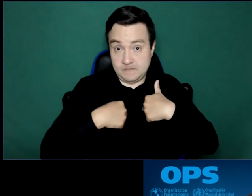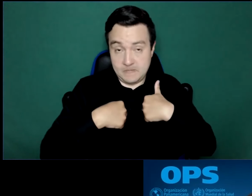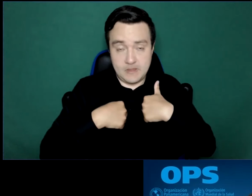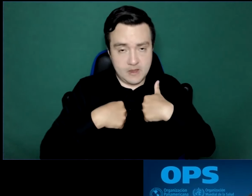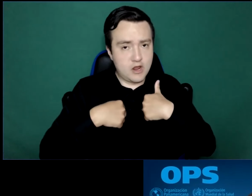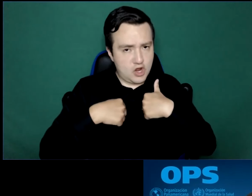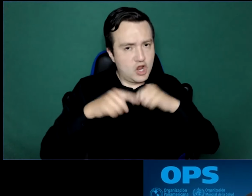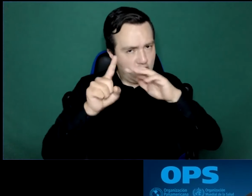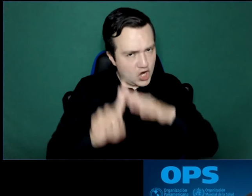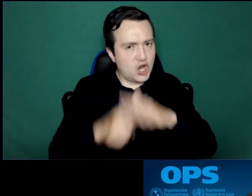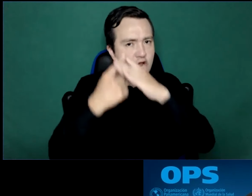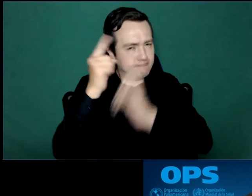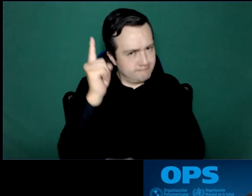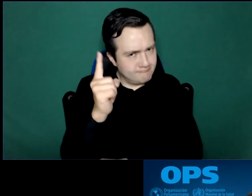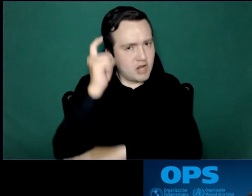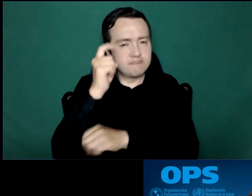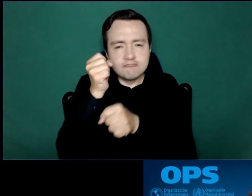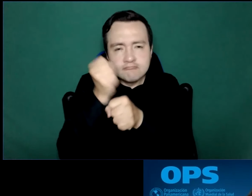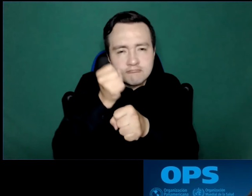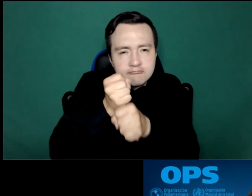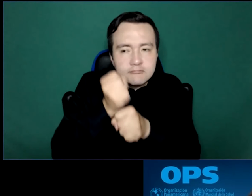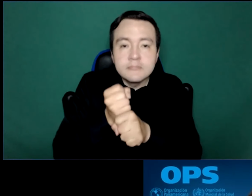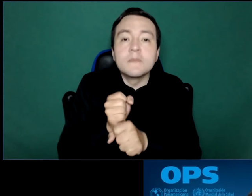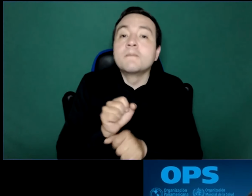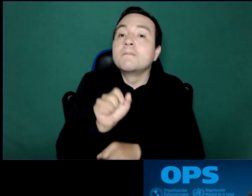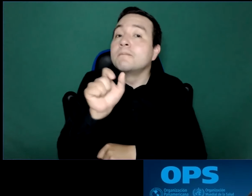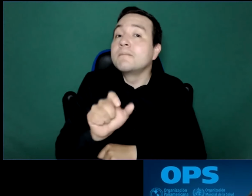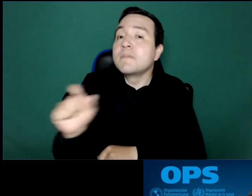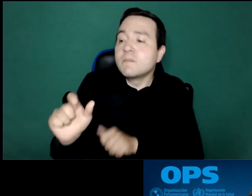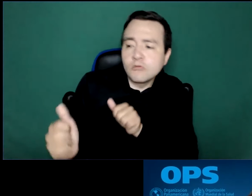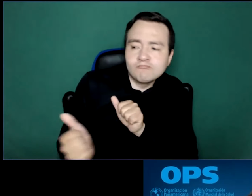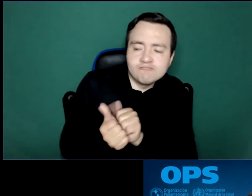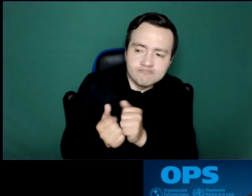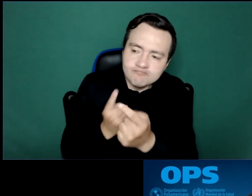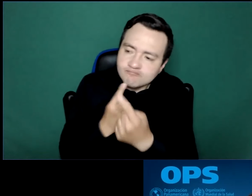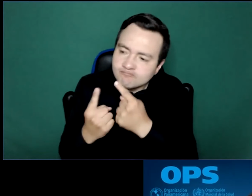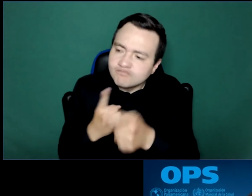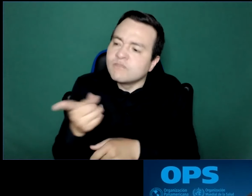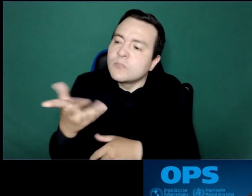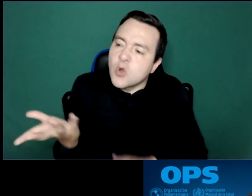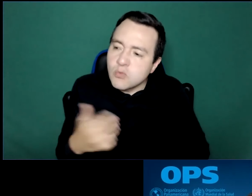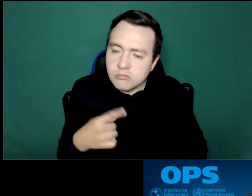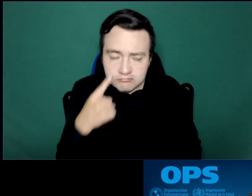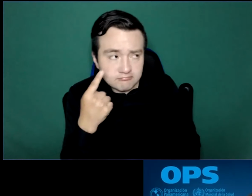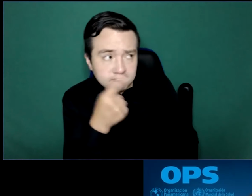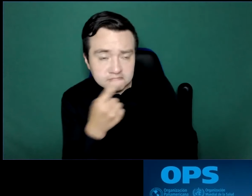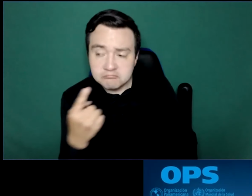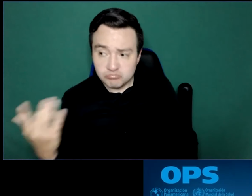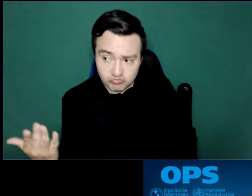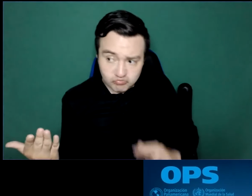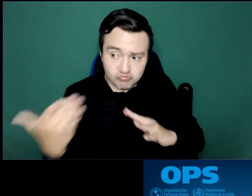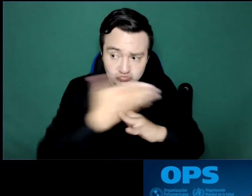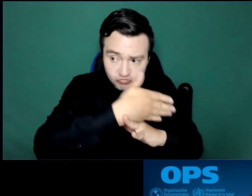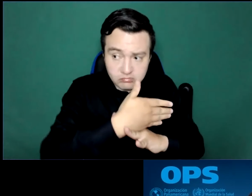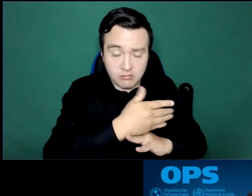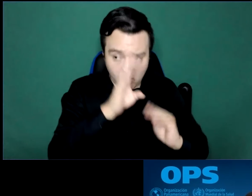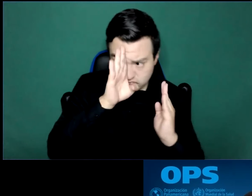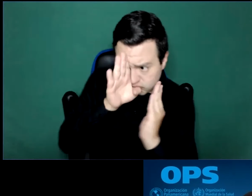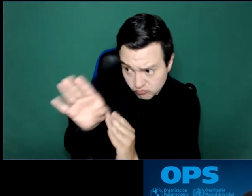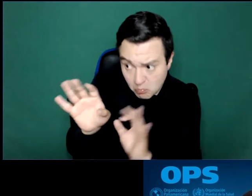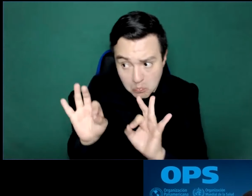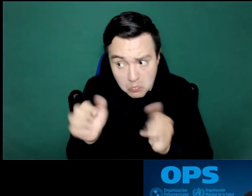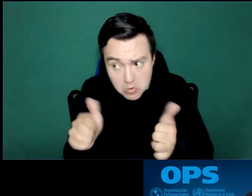percepción de los pacientes y cómo perciben ellos la atención y la calidad de la misma y cómo perciben ellos el acceso y las barreras de